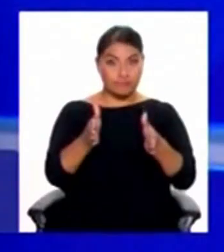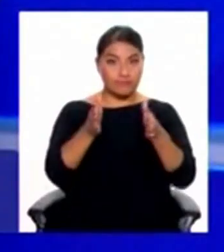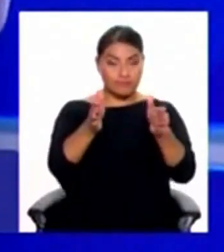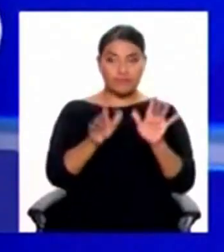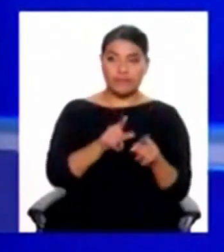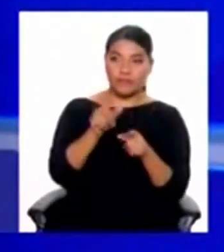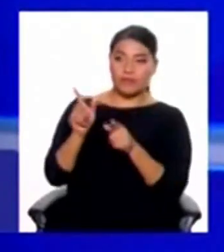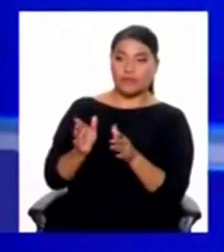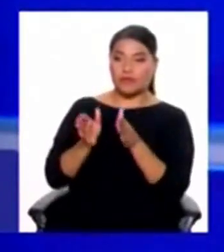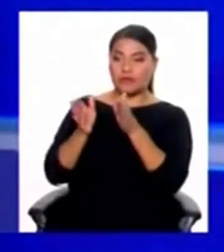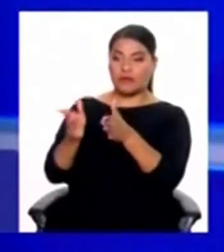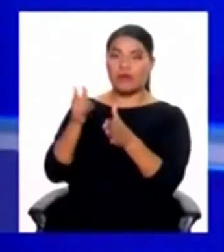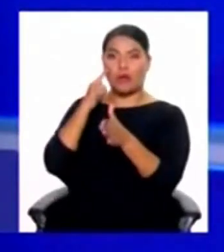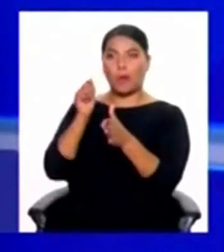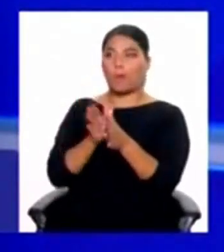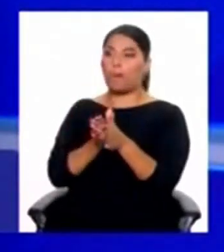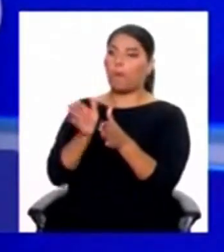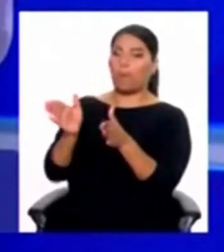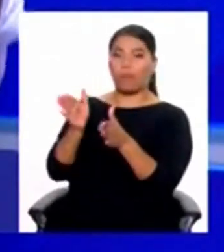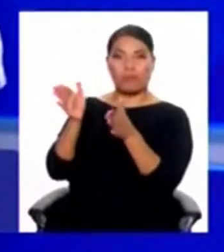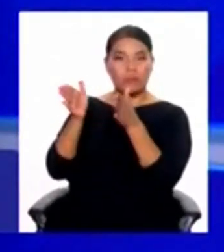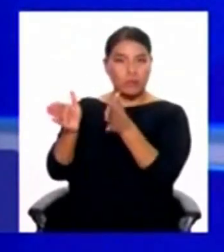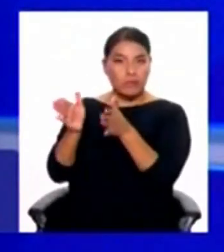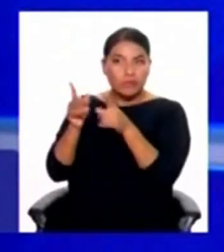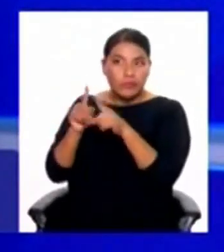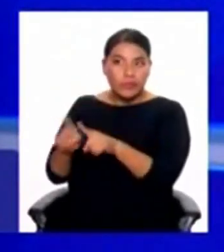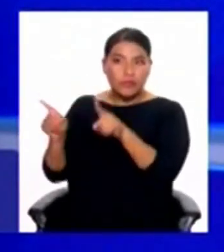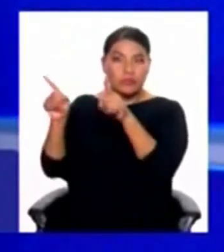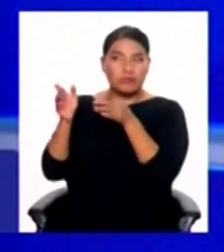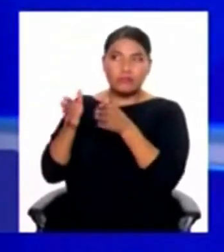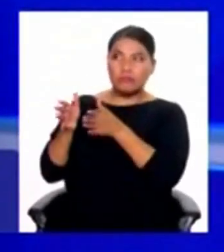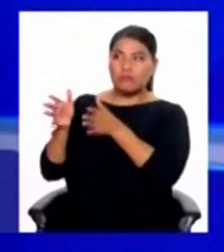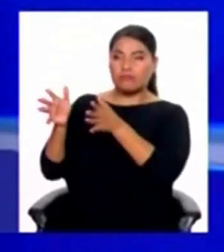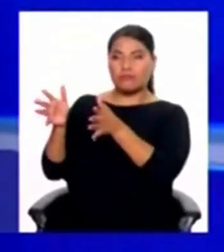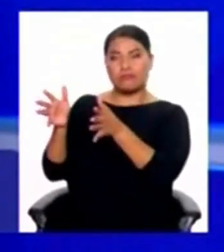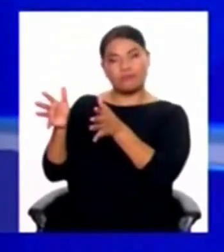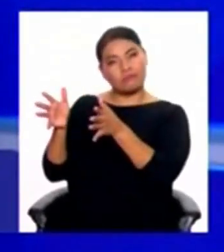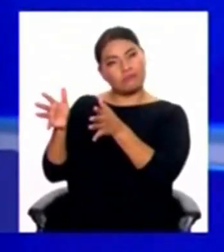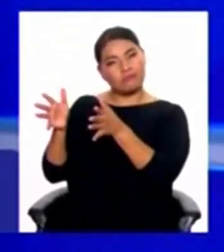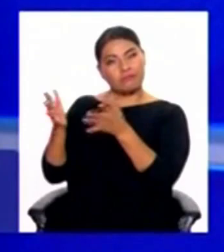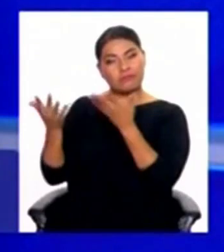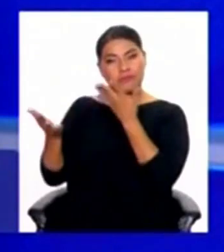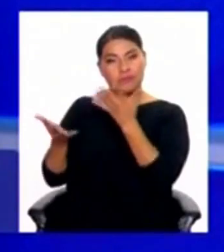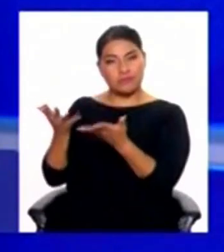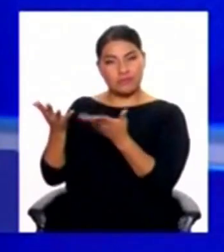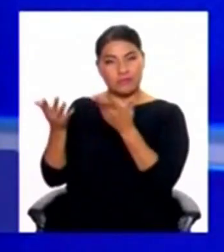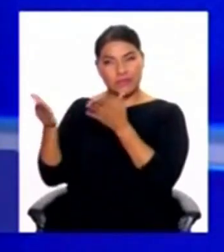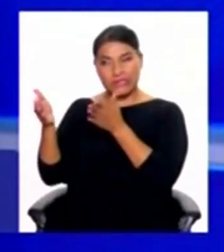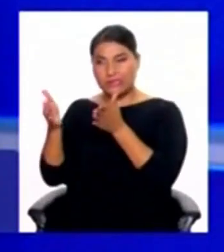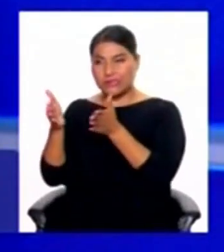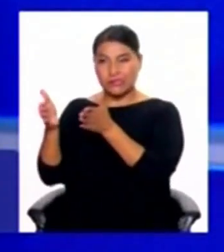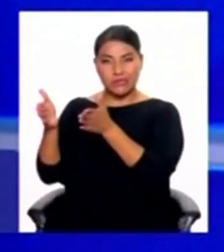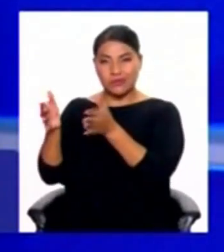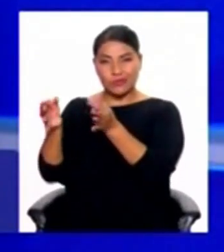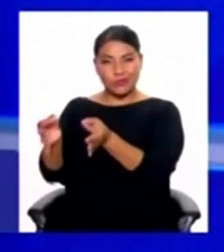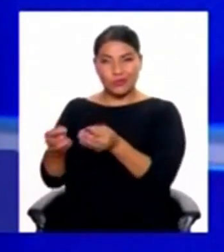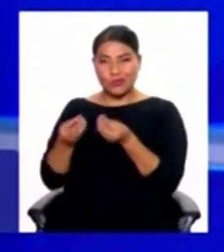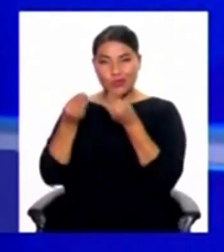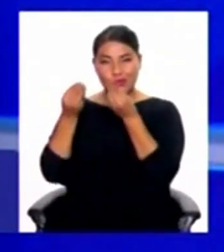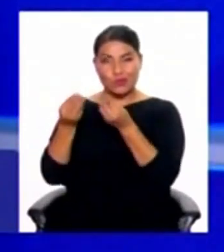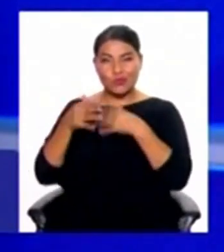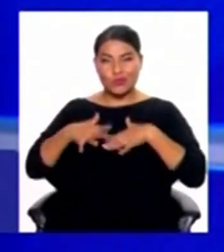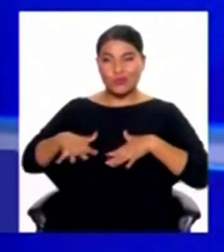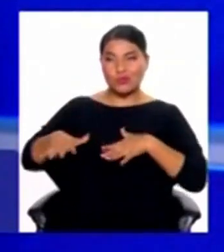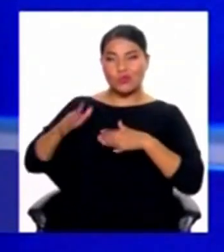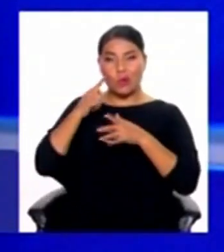ahí saltas a instrumentos con una mirada mucho, mucho mayor, que no terminan de orientar el cómo mirar el